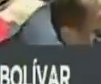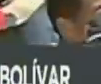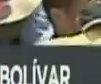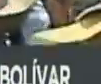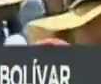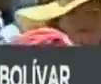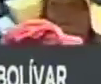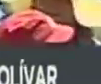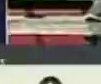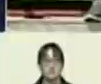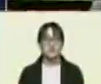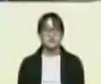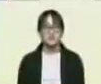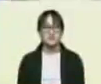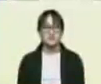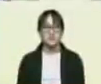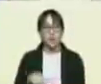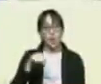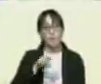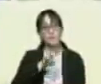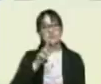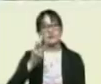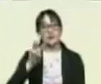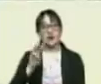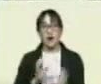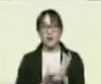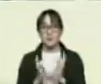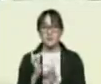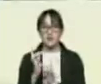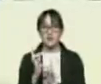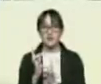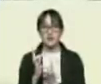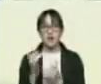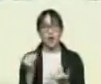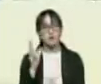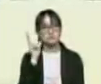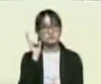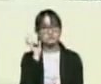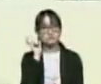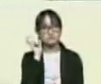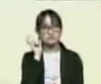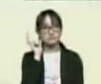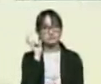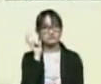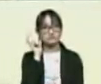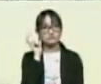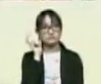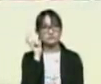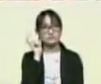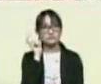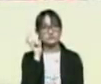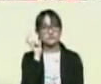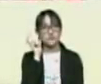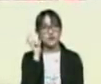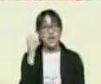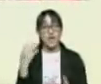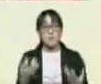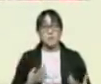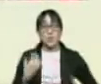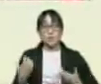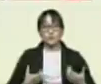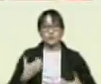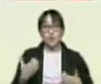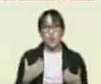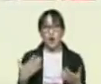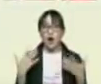Hoy 23 de abril, vamos a escuchar en medio de la emoción, la pasión,